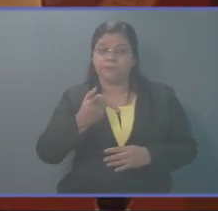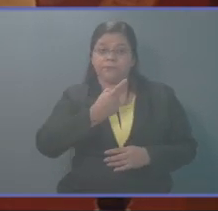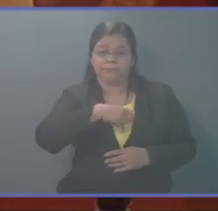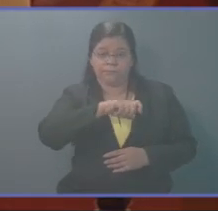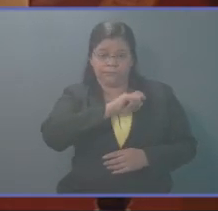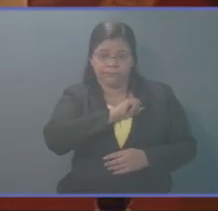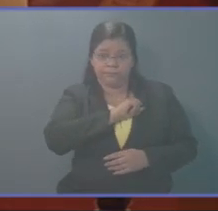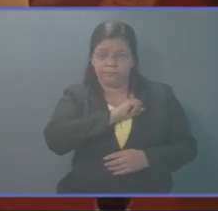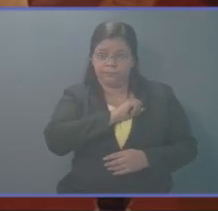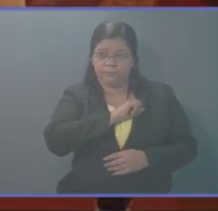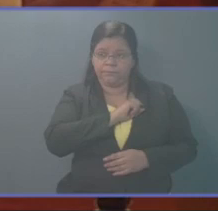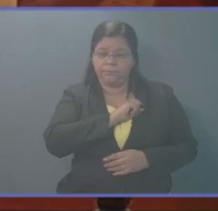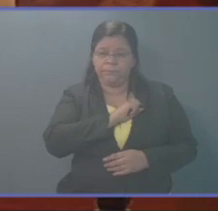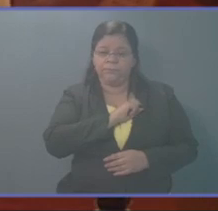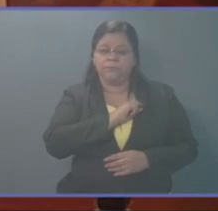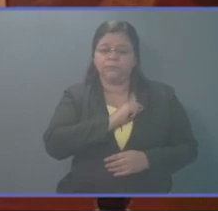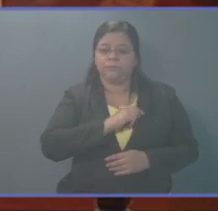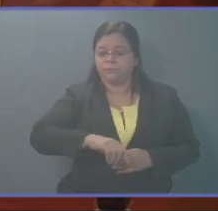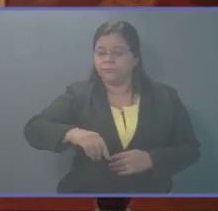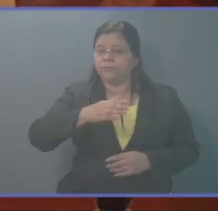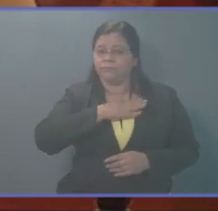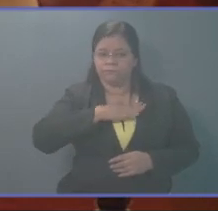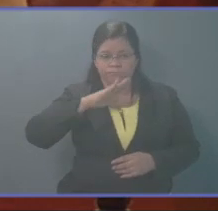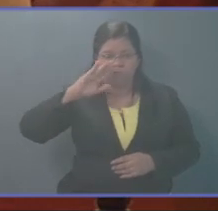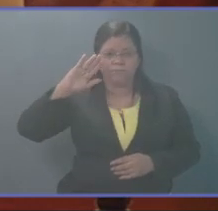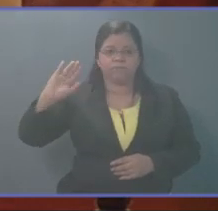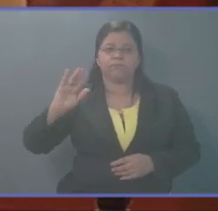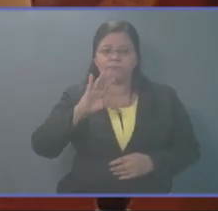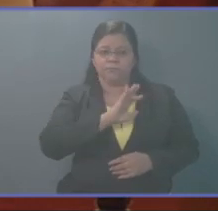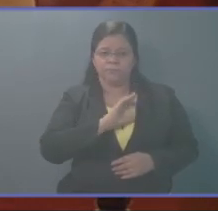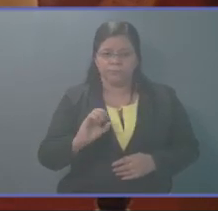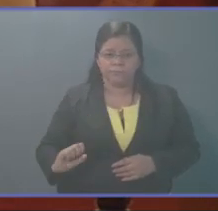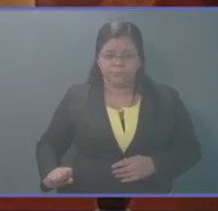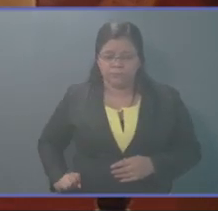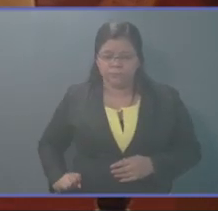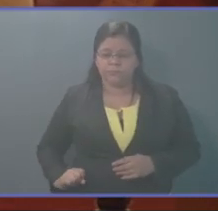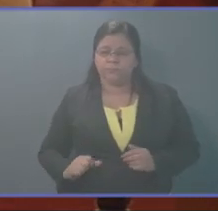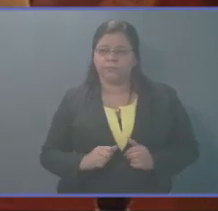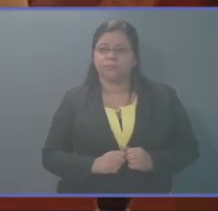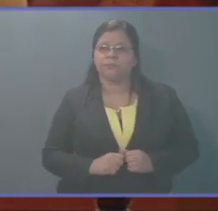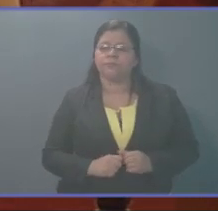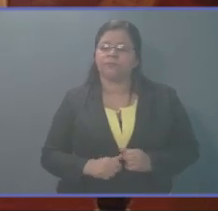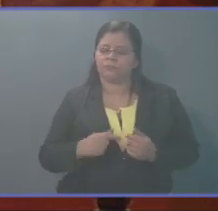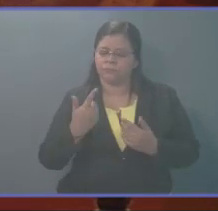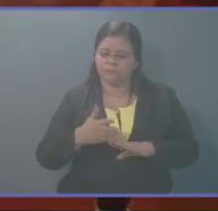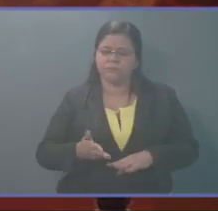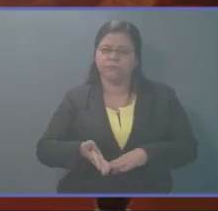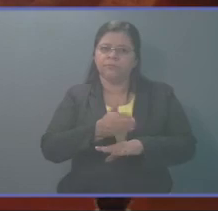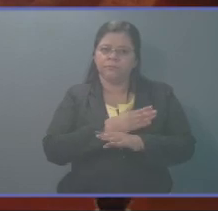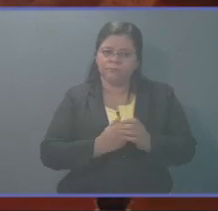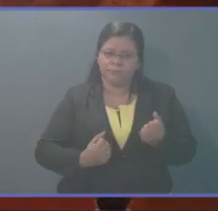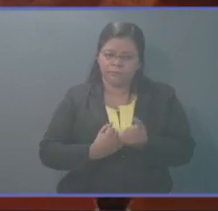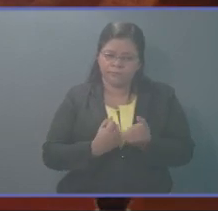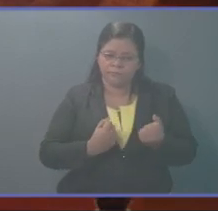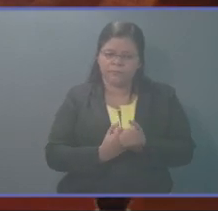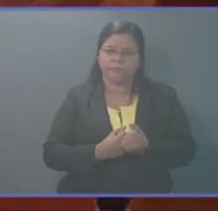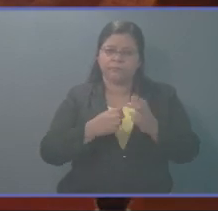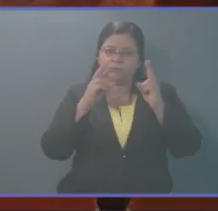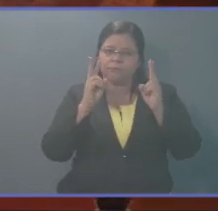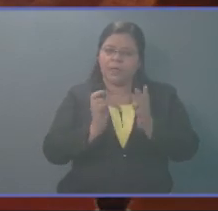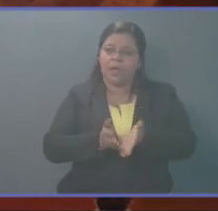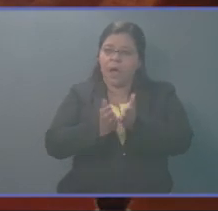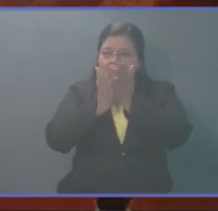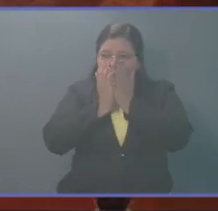jugado un gran compromiso en El Salvador. Han apoyado con cooperación en tema de